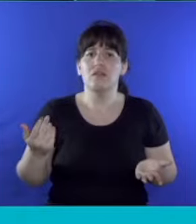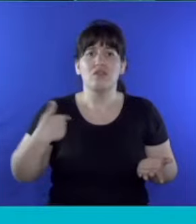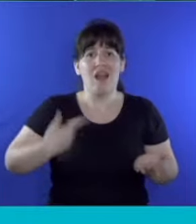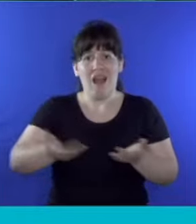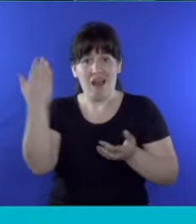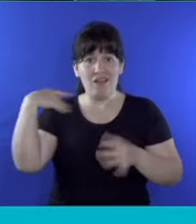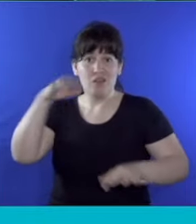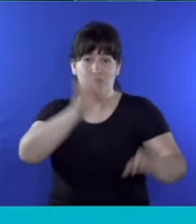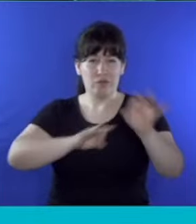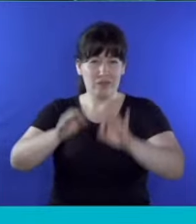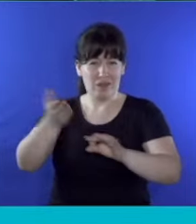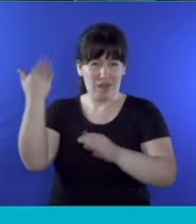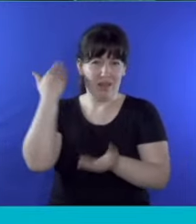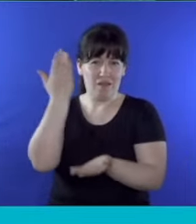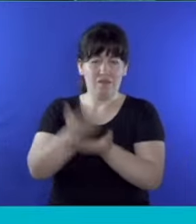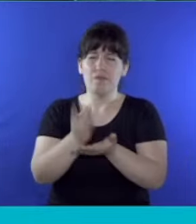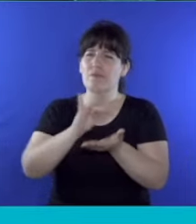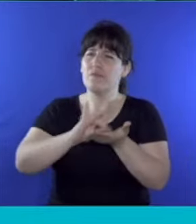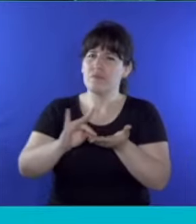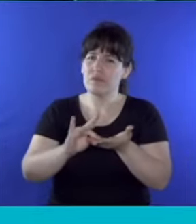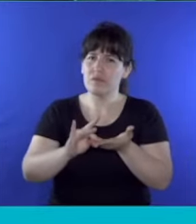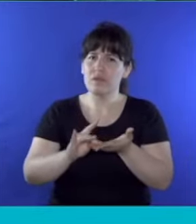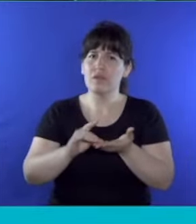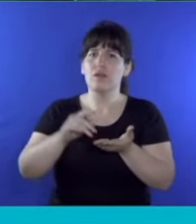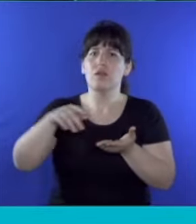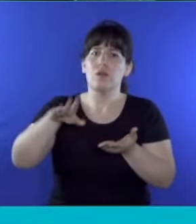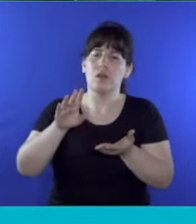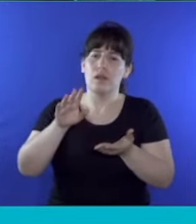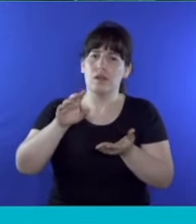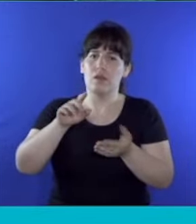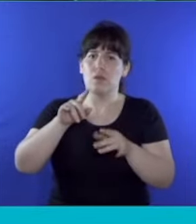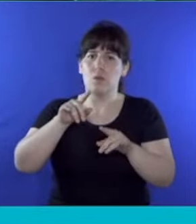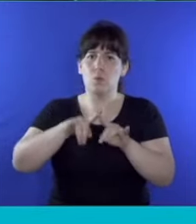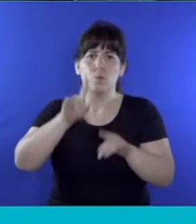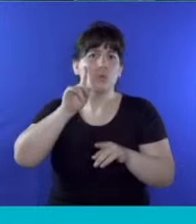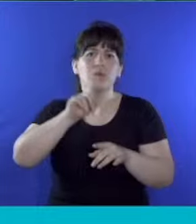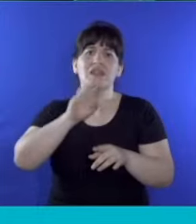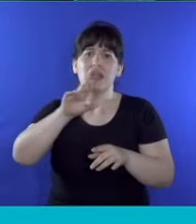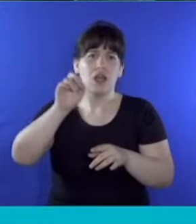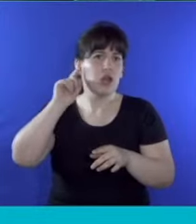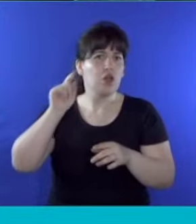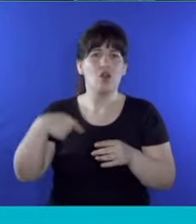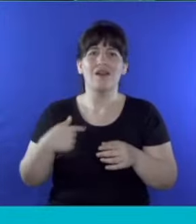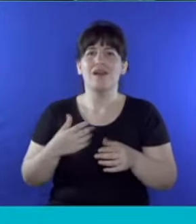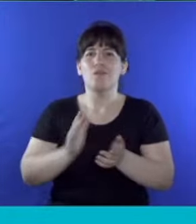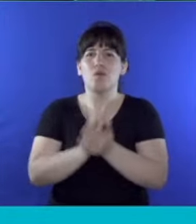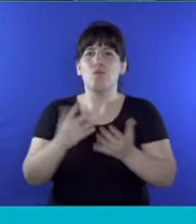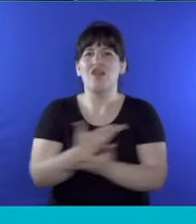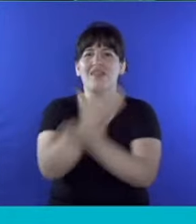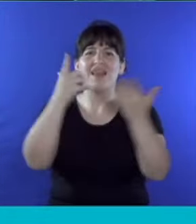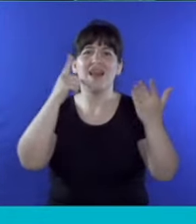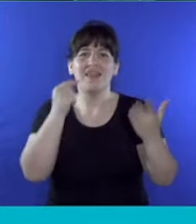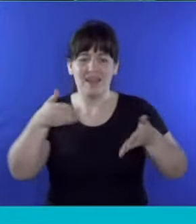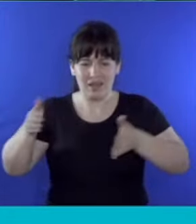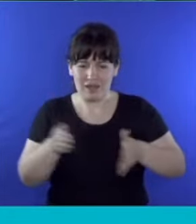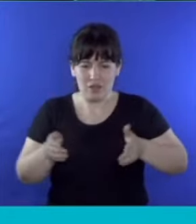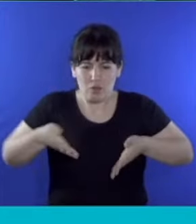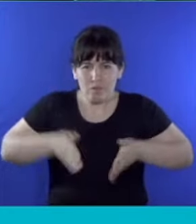aprobar un proyecto que había presentado la diputada Catalina Buitrago para poder declarar el Día del Niño por Nacer y mínimamente